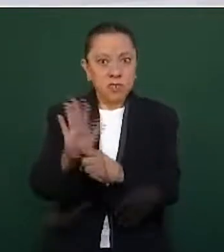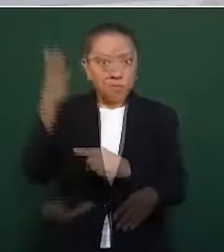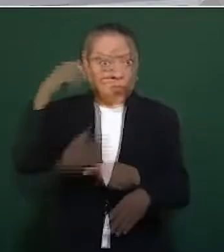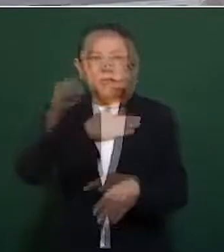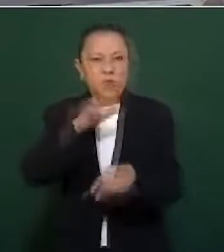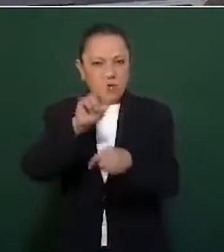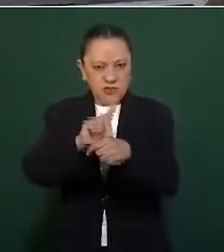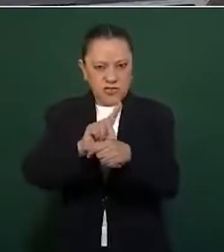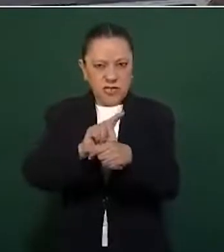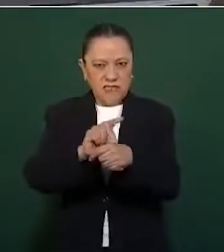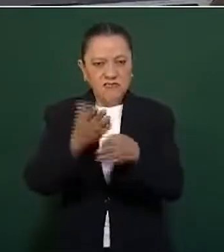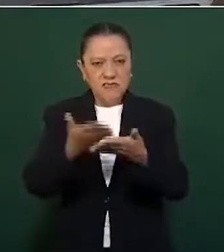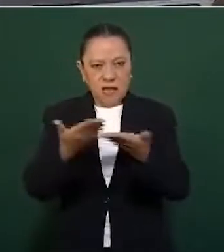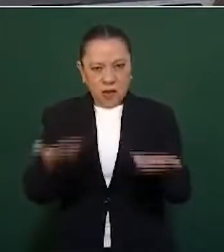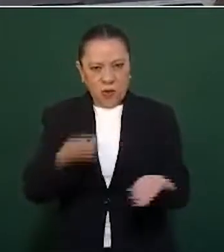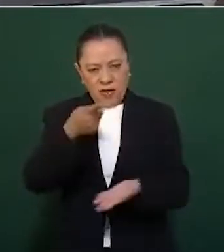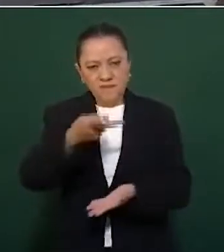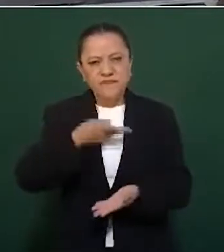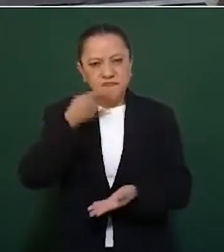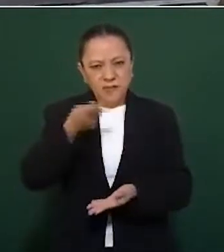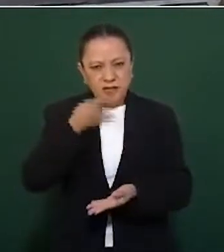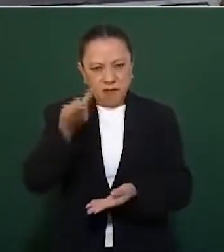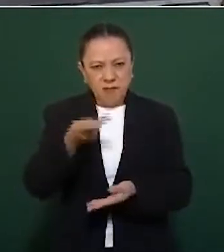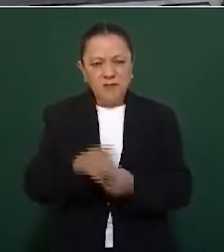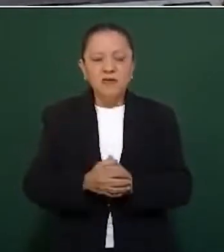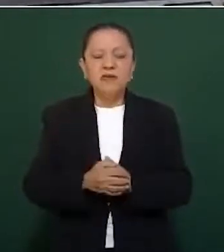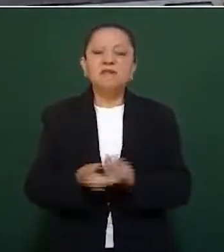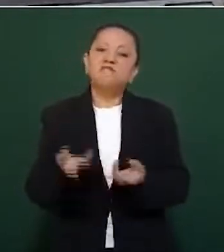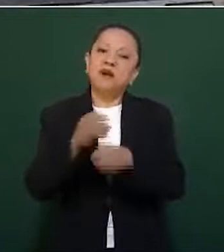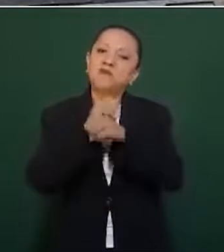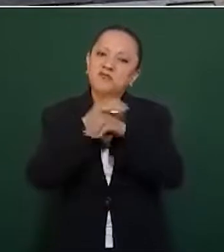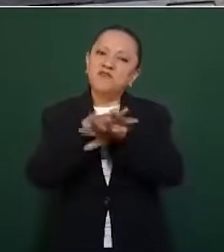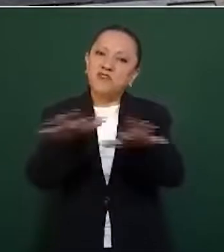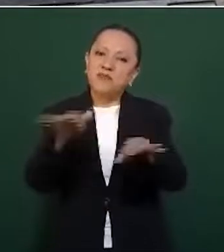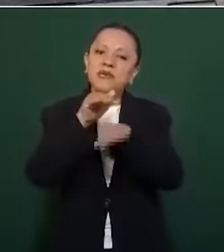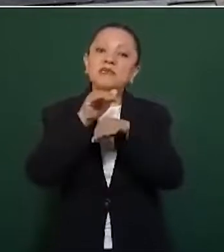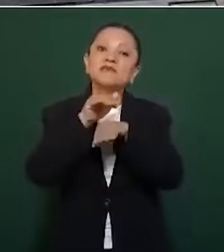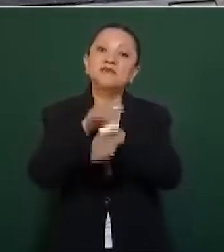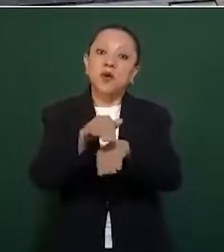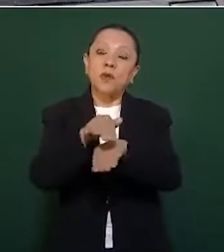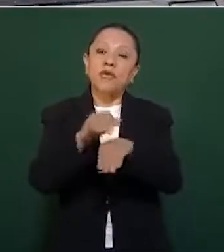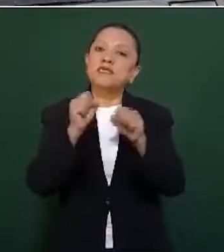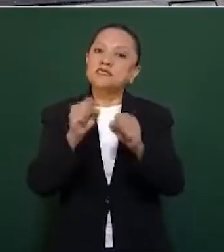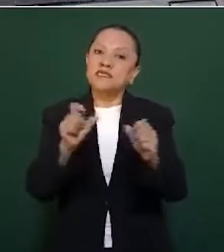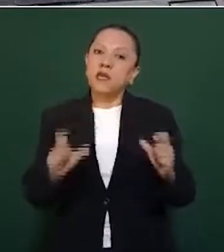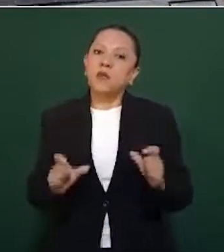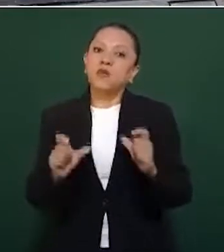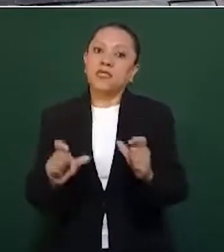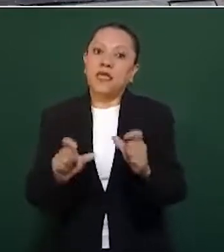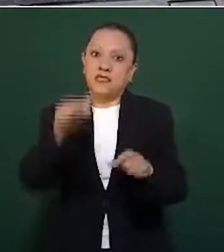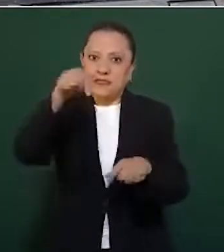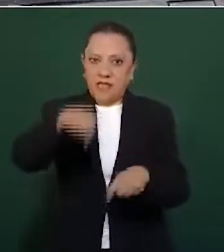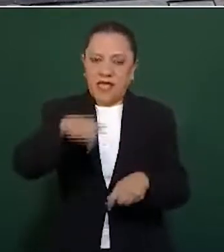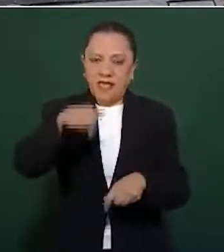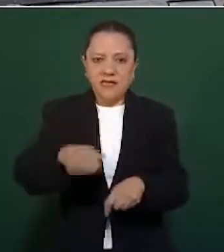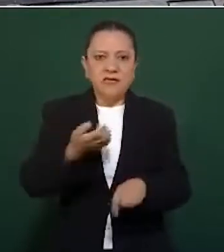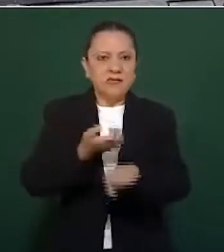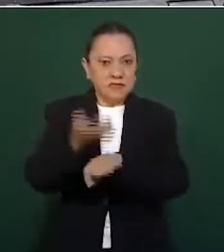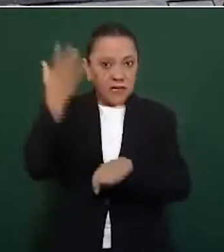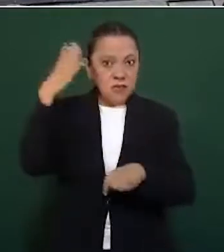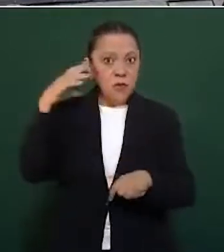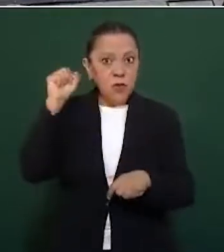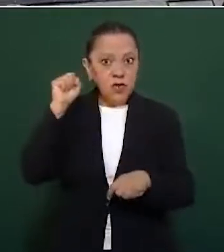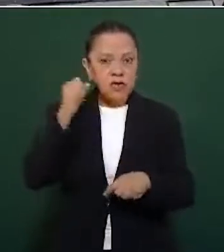impunidad. Informar sobre la situación de seguridad pública aquí en el estado de Morelos. Adelante, por favor,